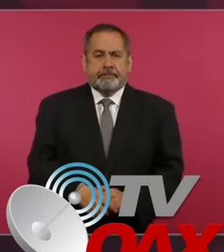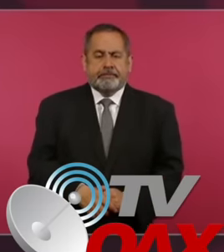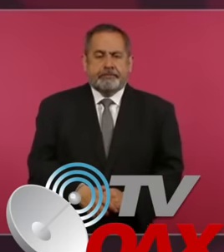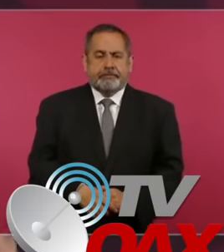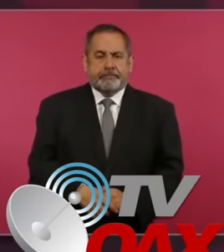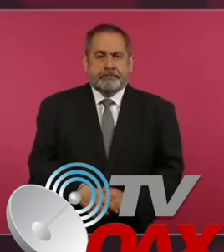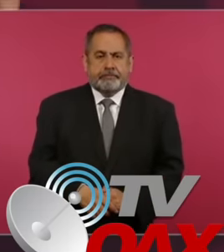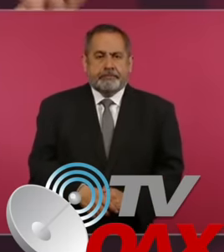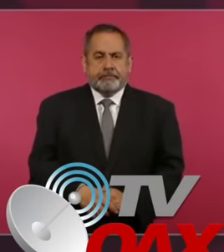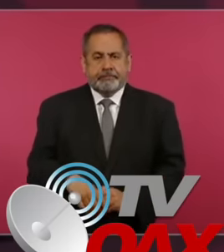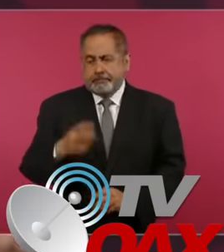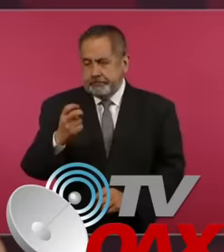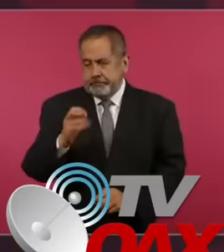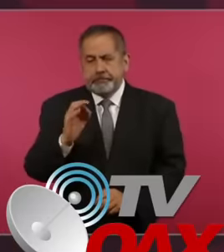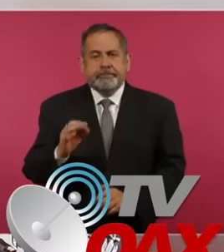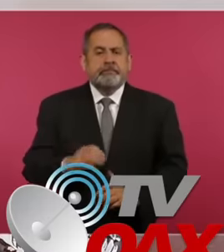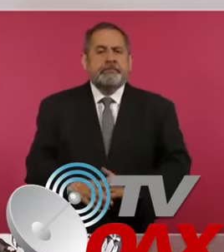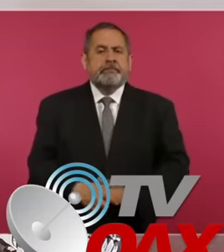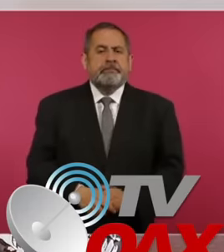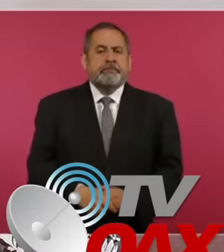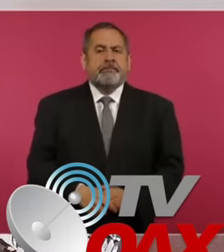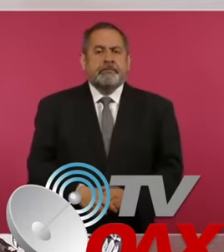por eso